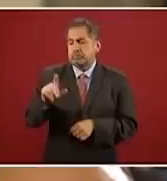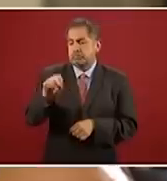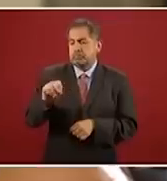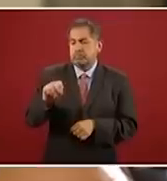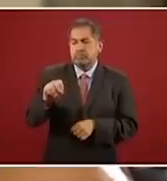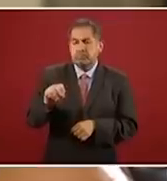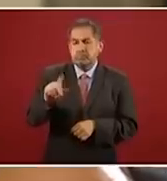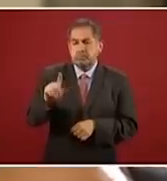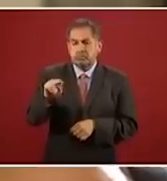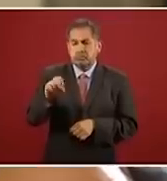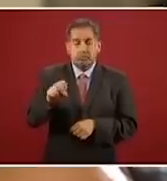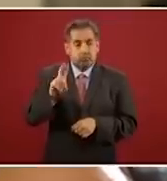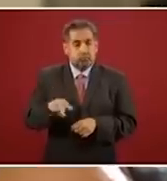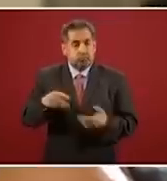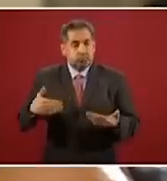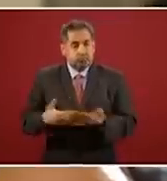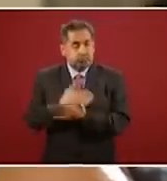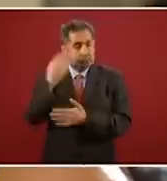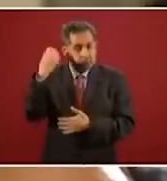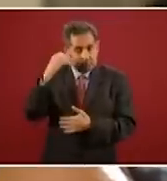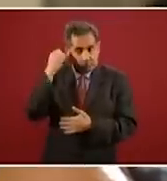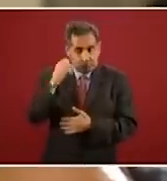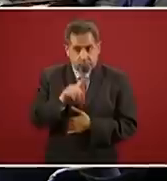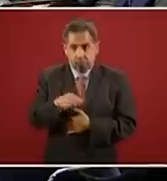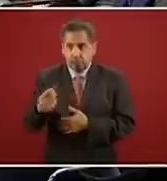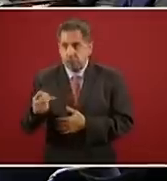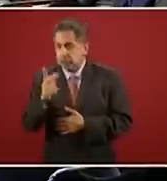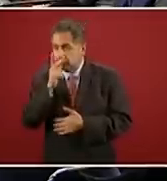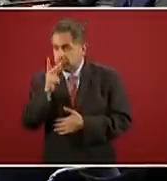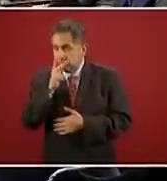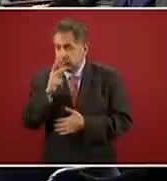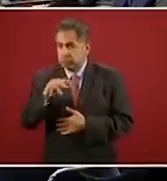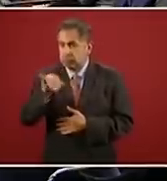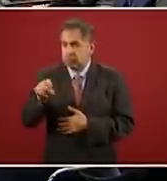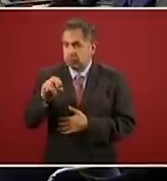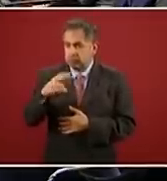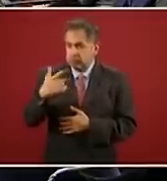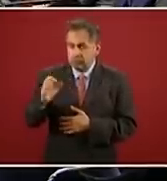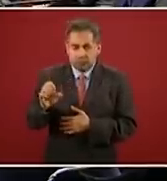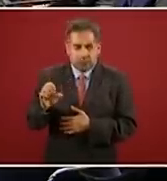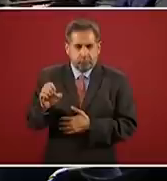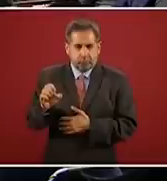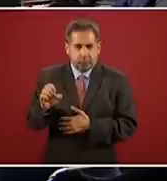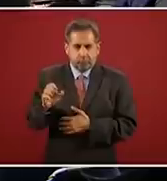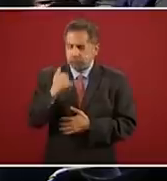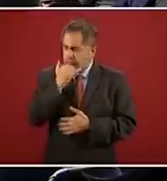Es originario de Oaxaca, su padre es